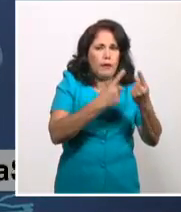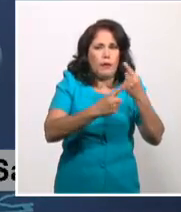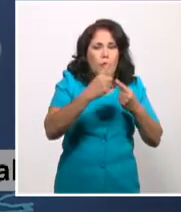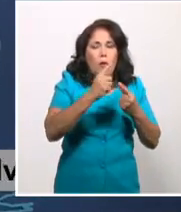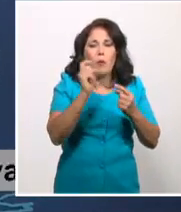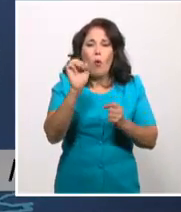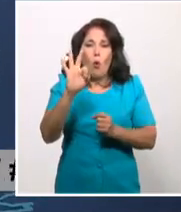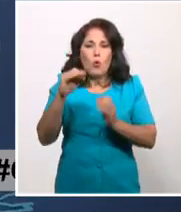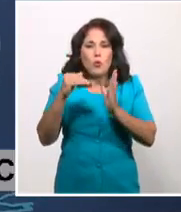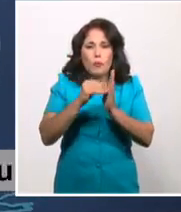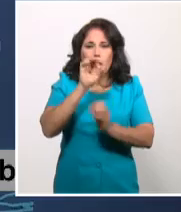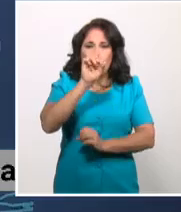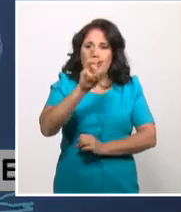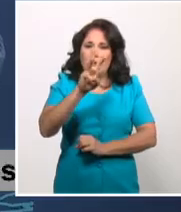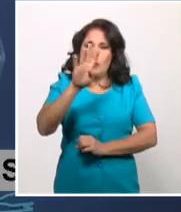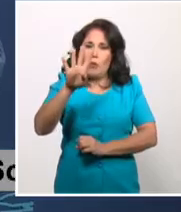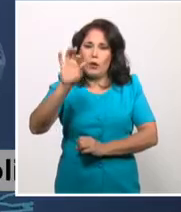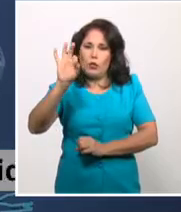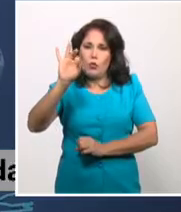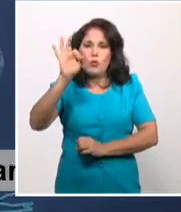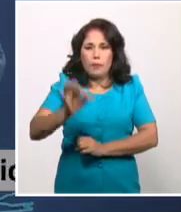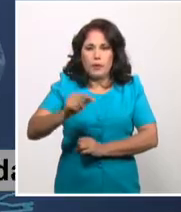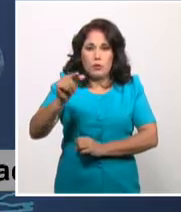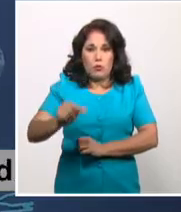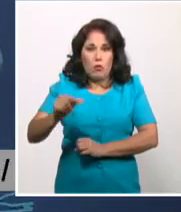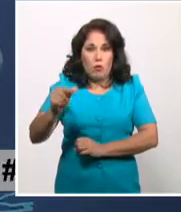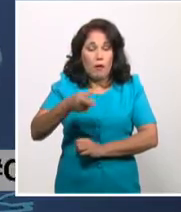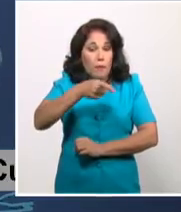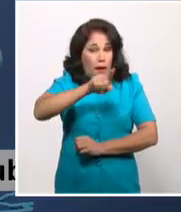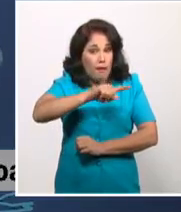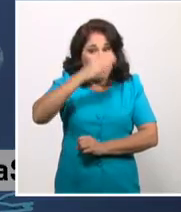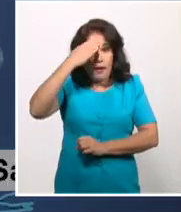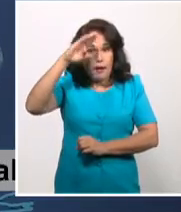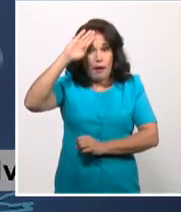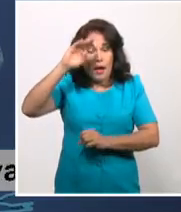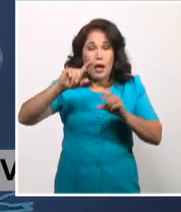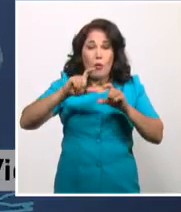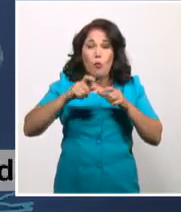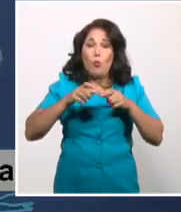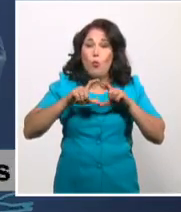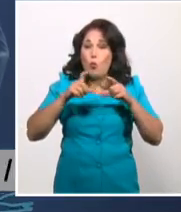de 8.348 personas. En el día de ayer, en el país se aplicaron